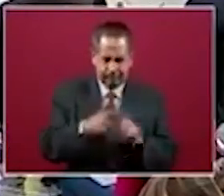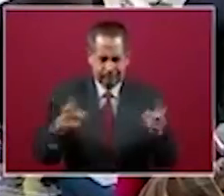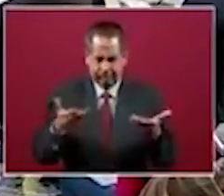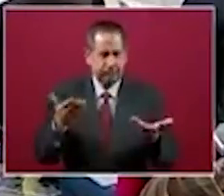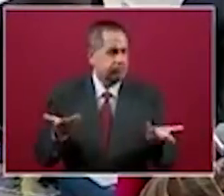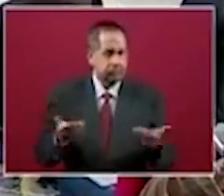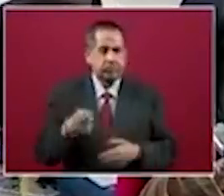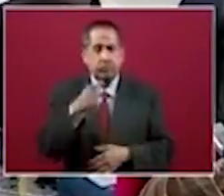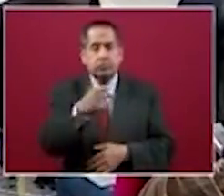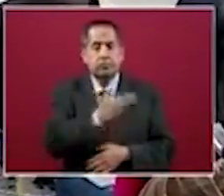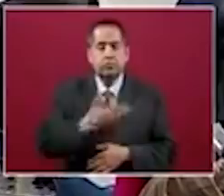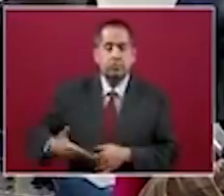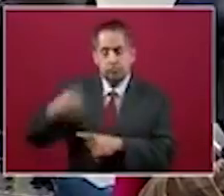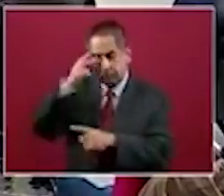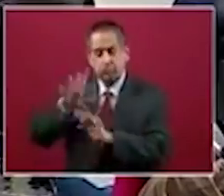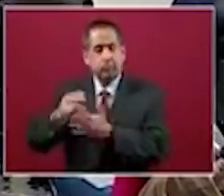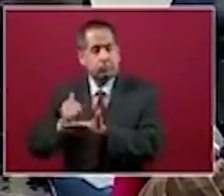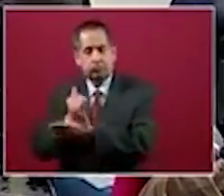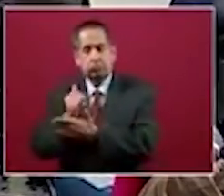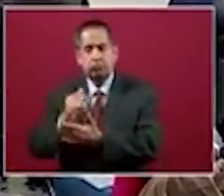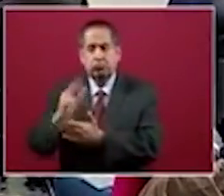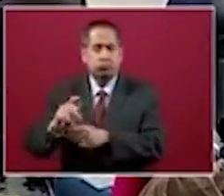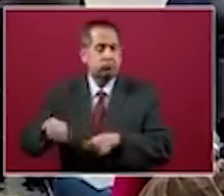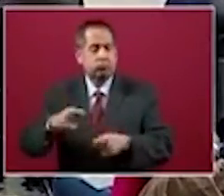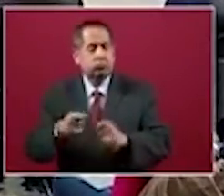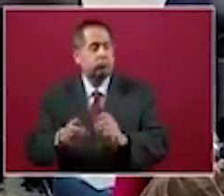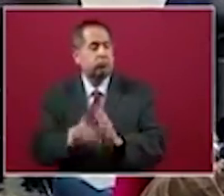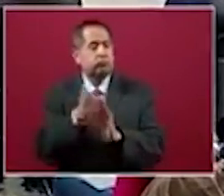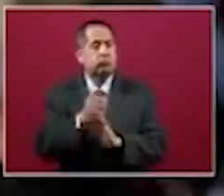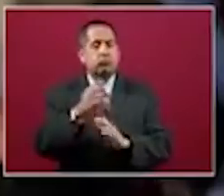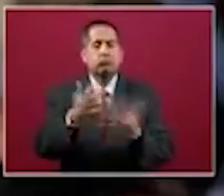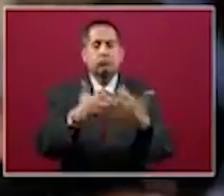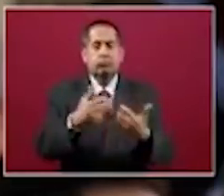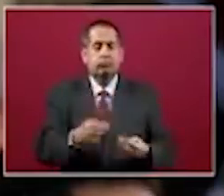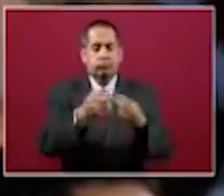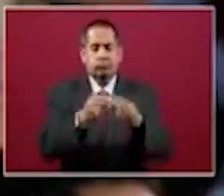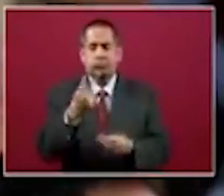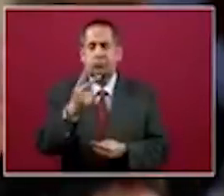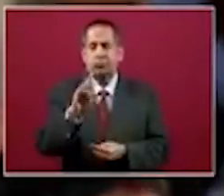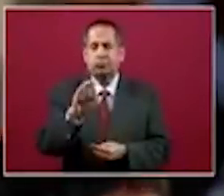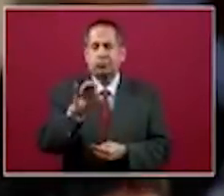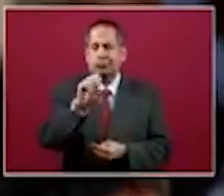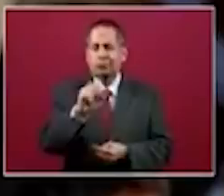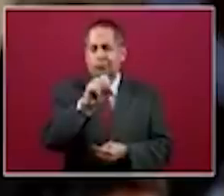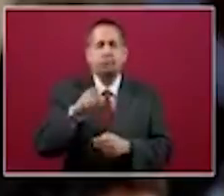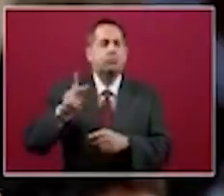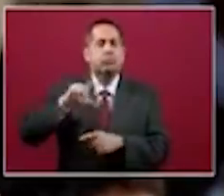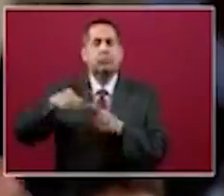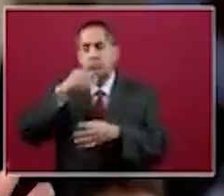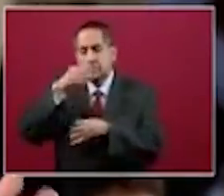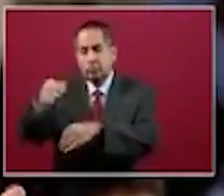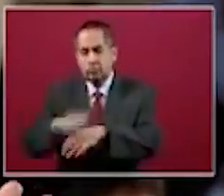de que la Presidencia de la República ya había decidido no construir la refinería de Dos Bocas, pero que iba a esperar un tiempo para darlo a